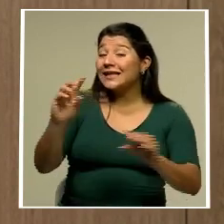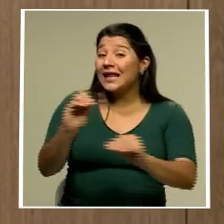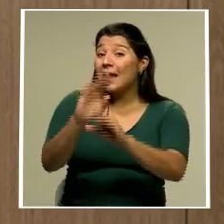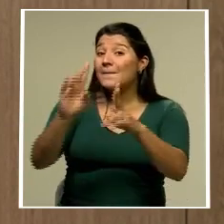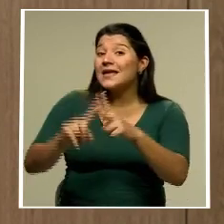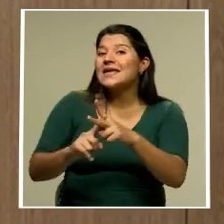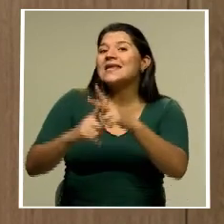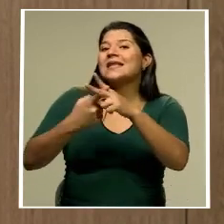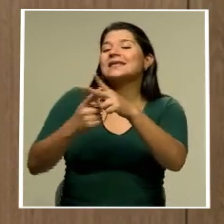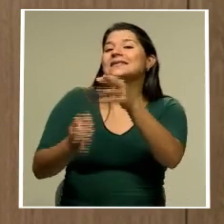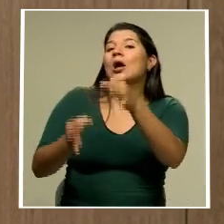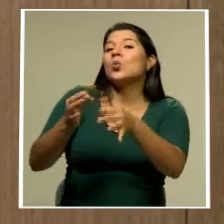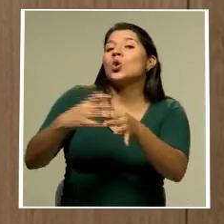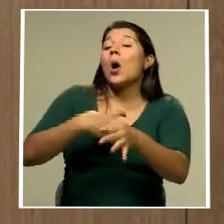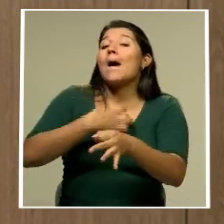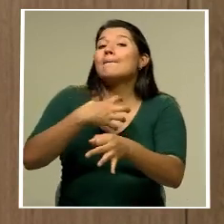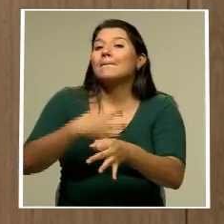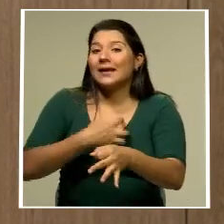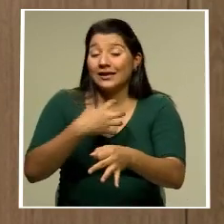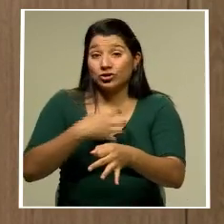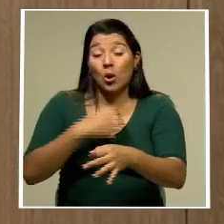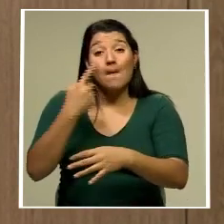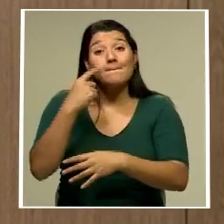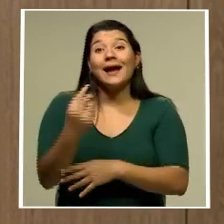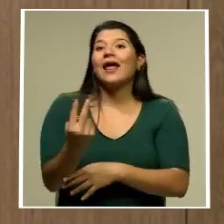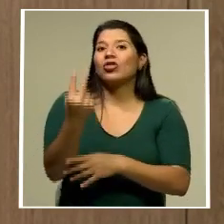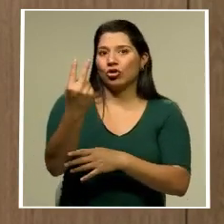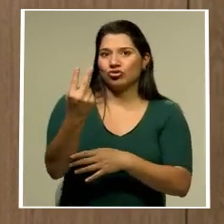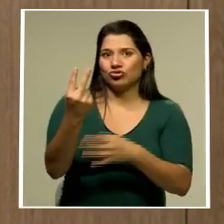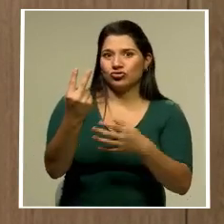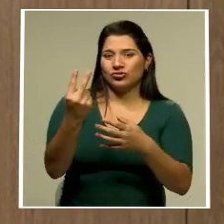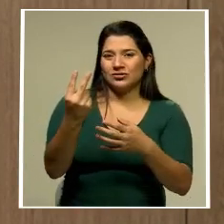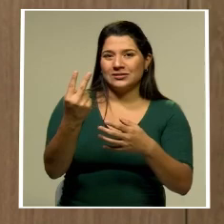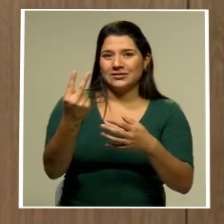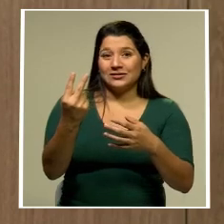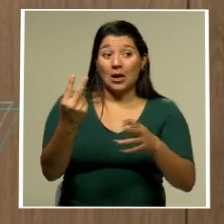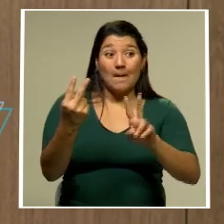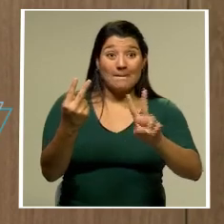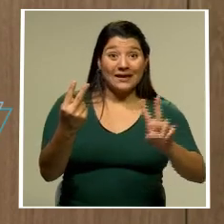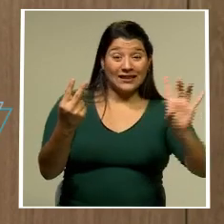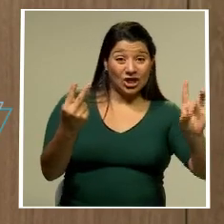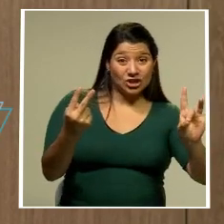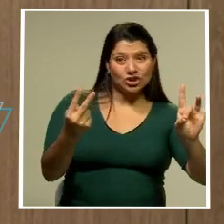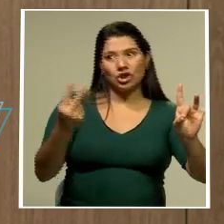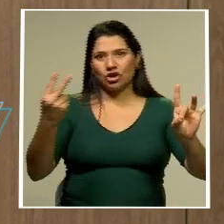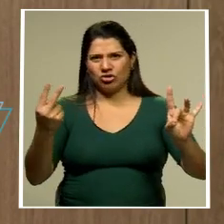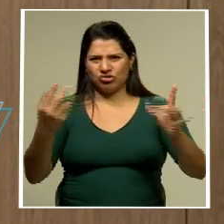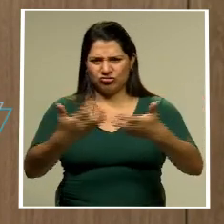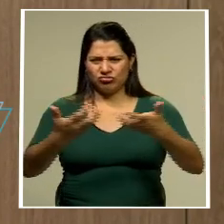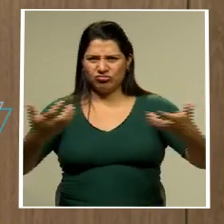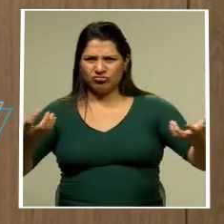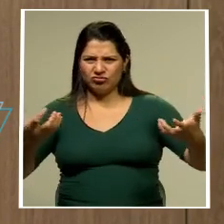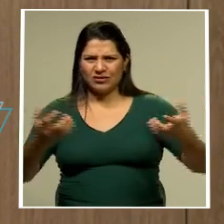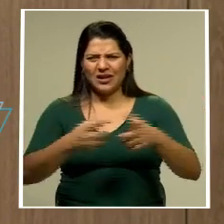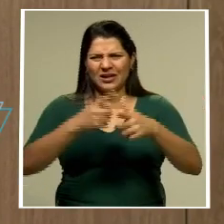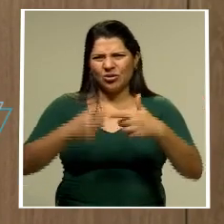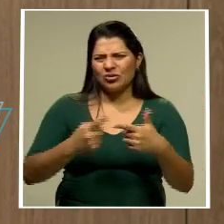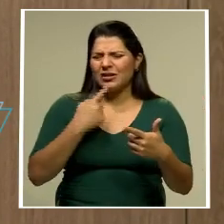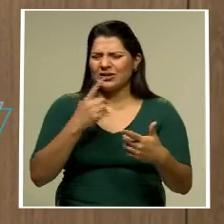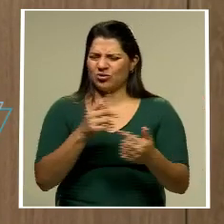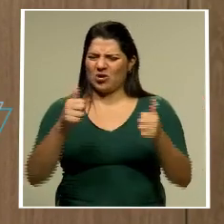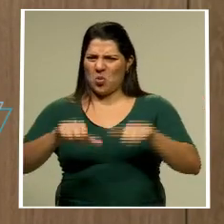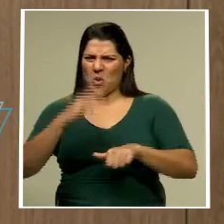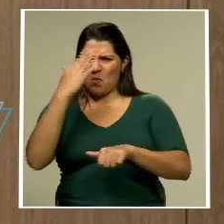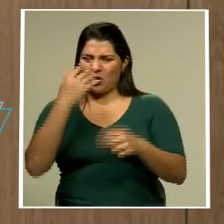la audiencia de apelación de medidas cautelares para 2 de los otros imputados en esta misma causa, y además se